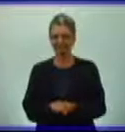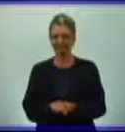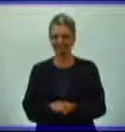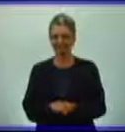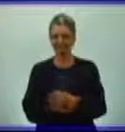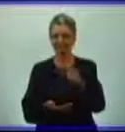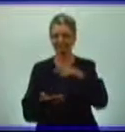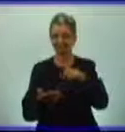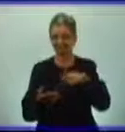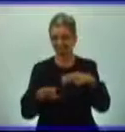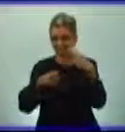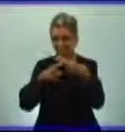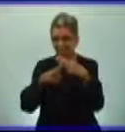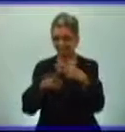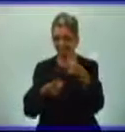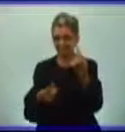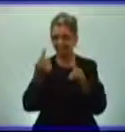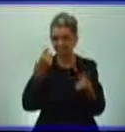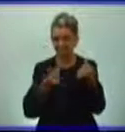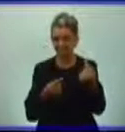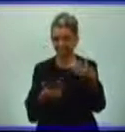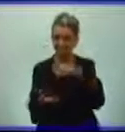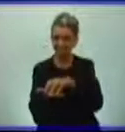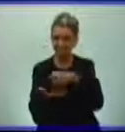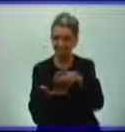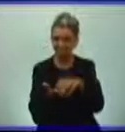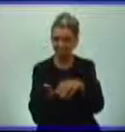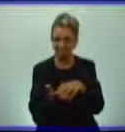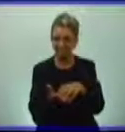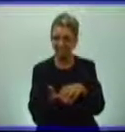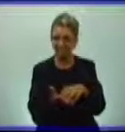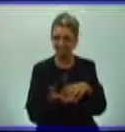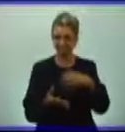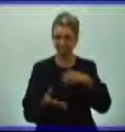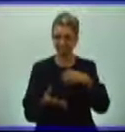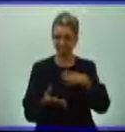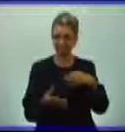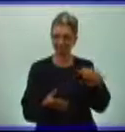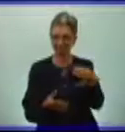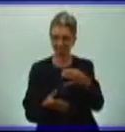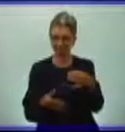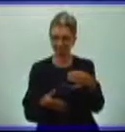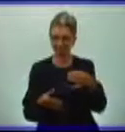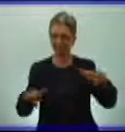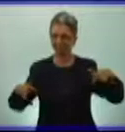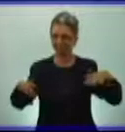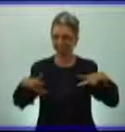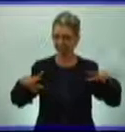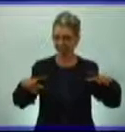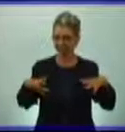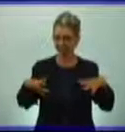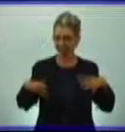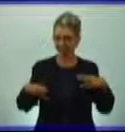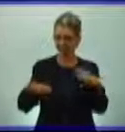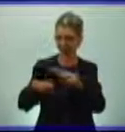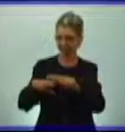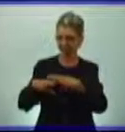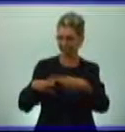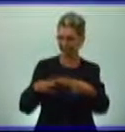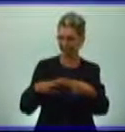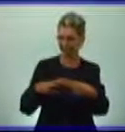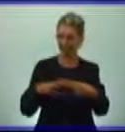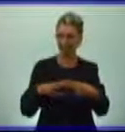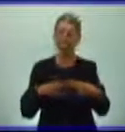Escribe el nombre de algunos lugares que existan en tu municipio, ya sean lugares recreativos, lugares